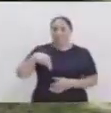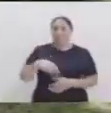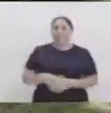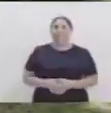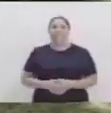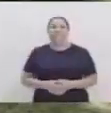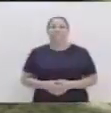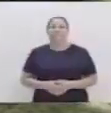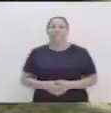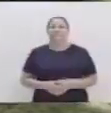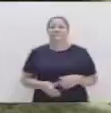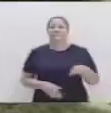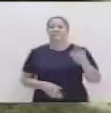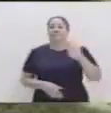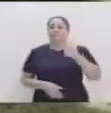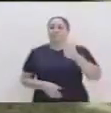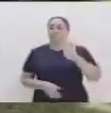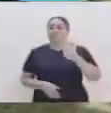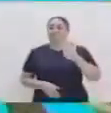3,